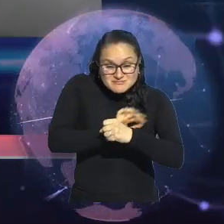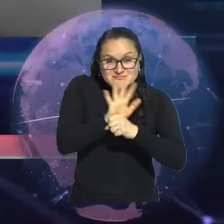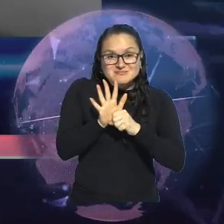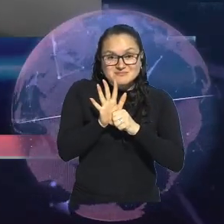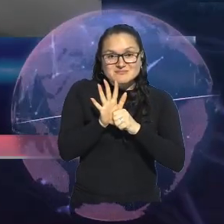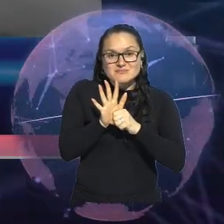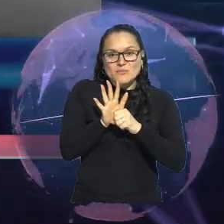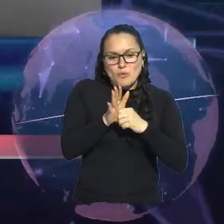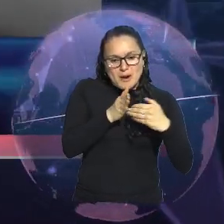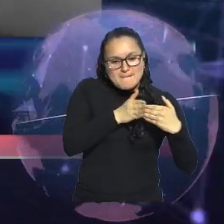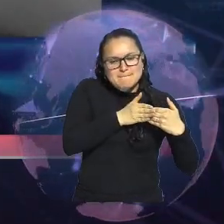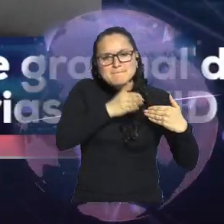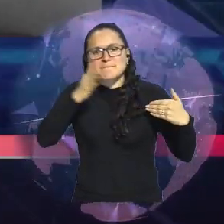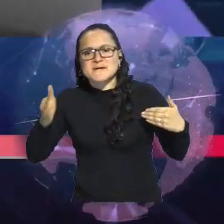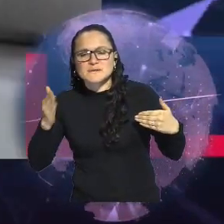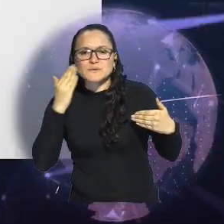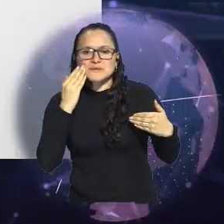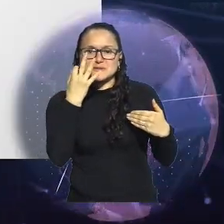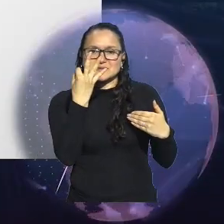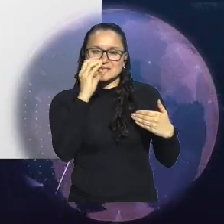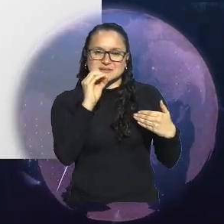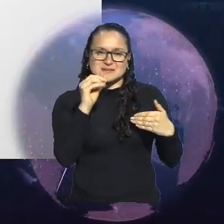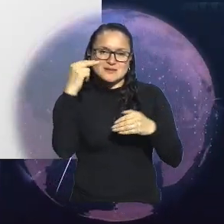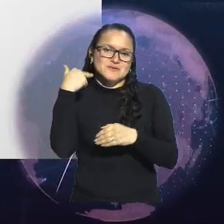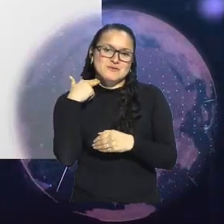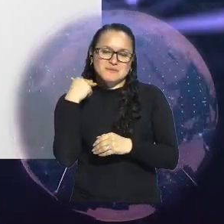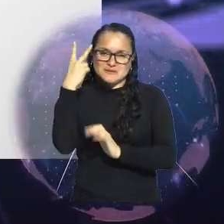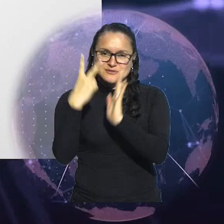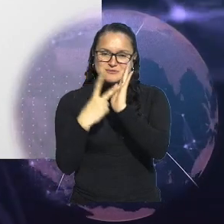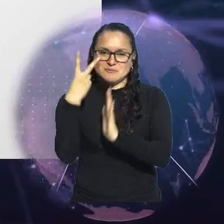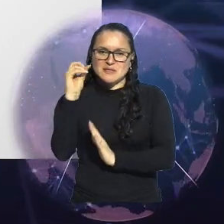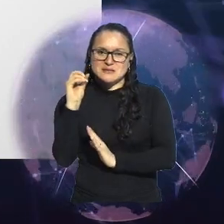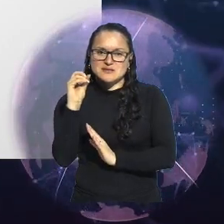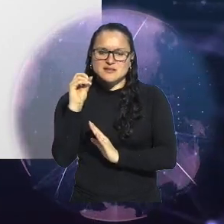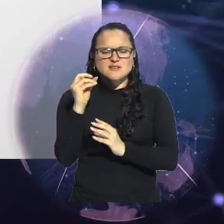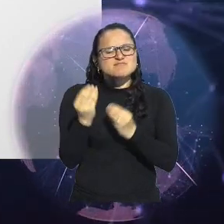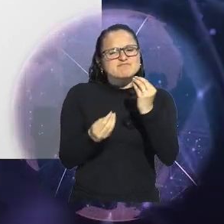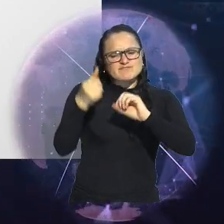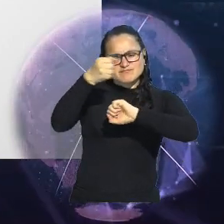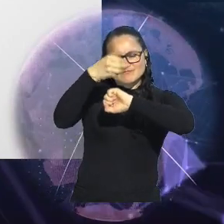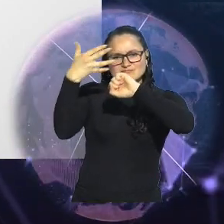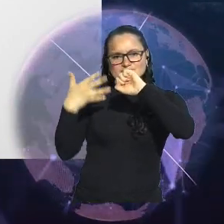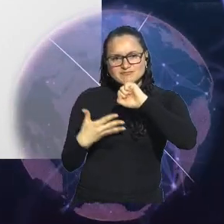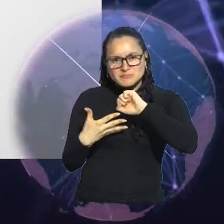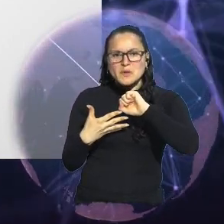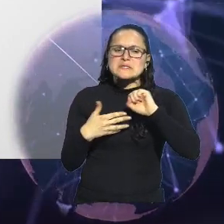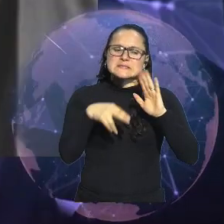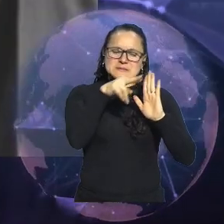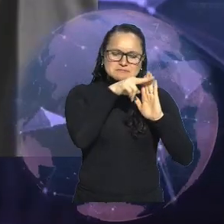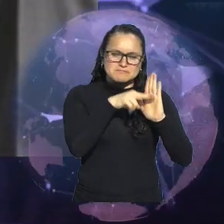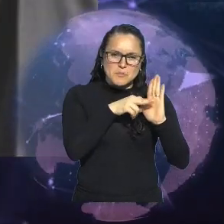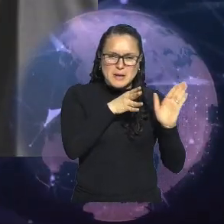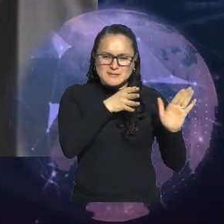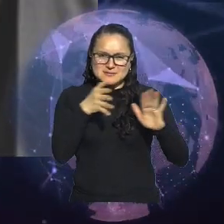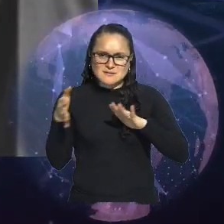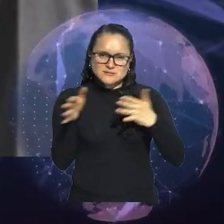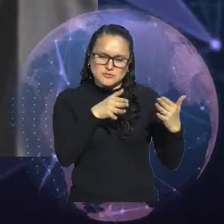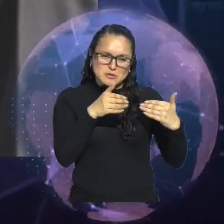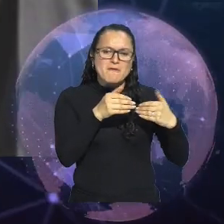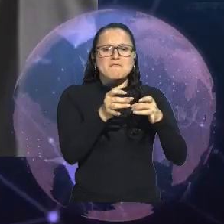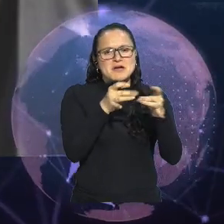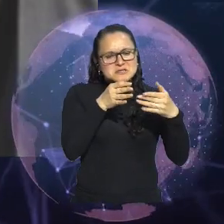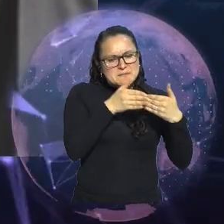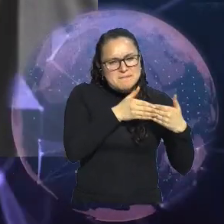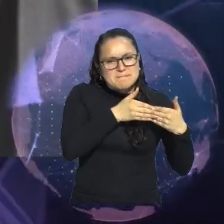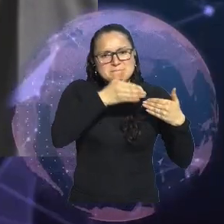hasta el 30 de noviembre de 2020 la crc amplió la vigencia de algunas de las medidas transitorias expedidas